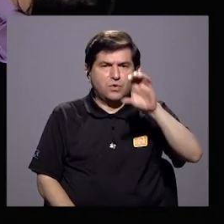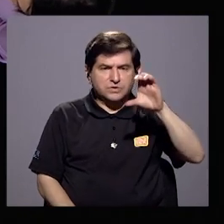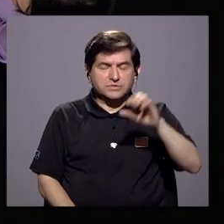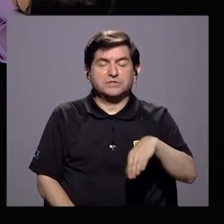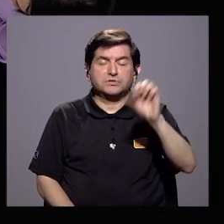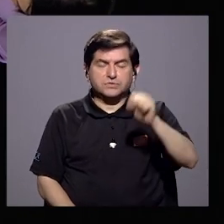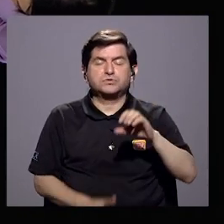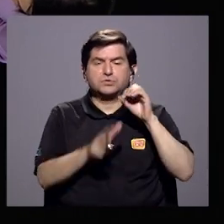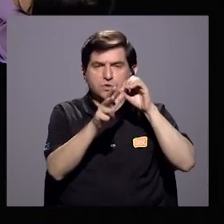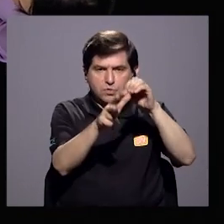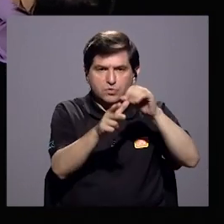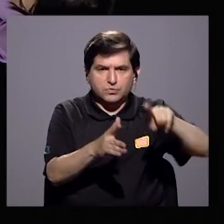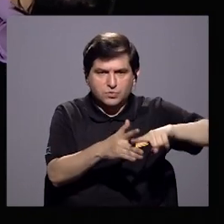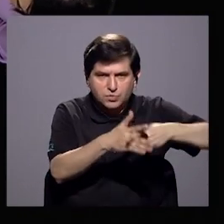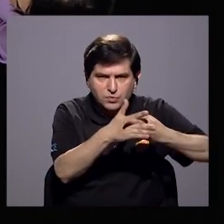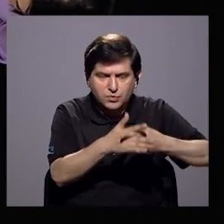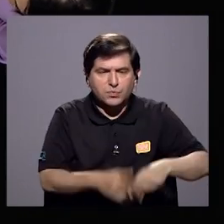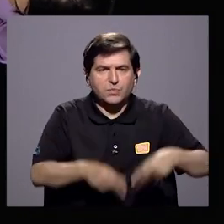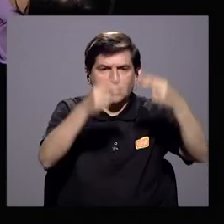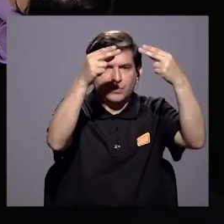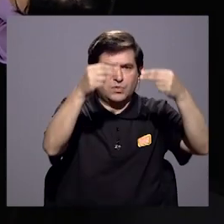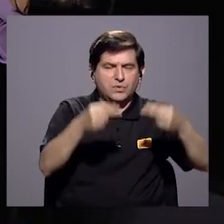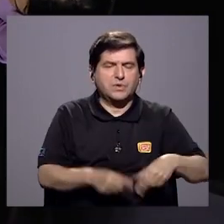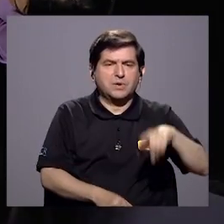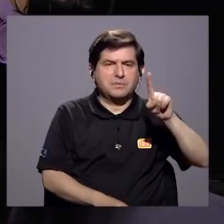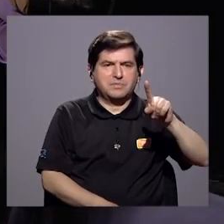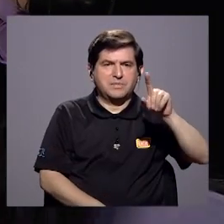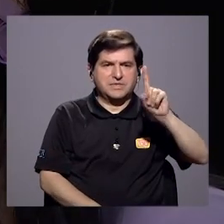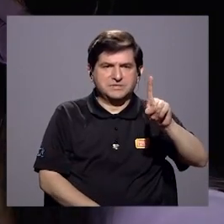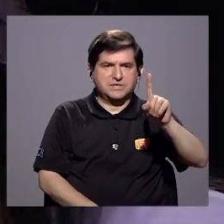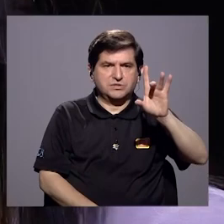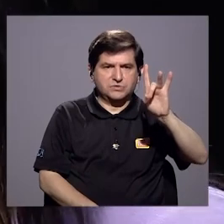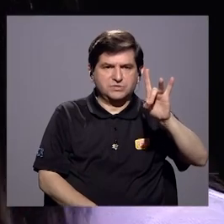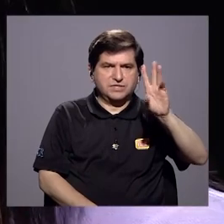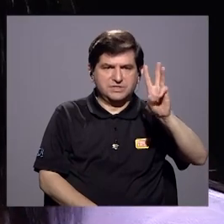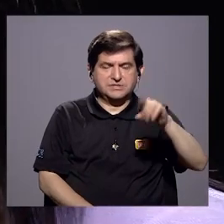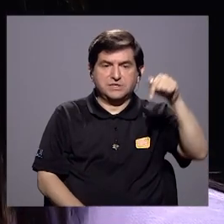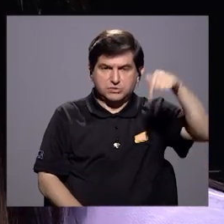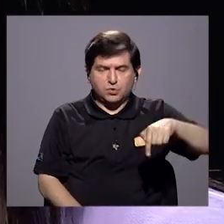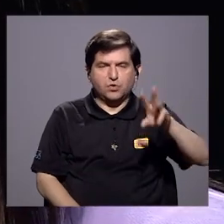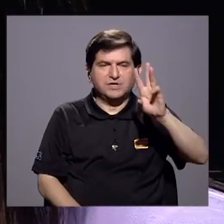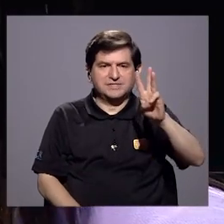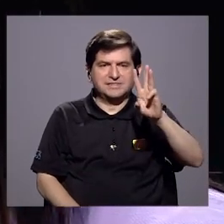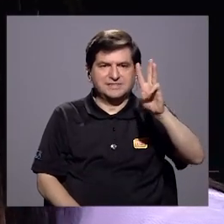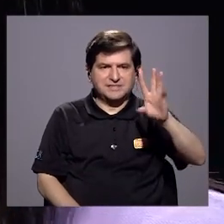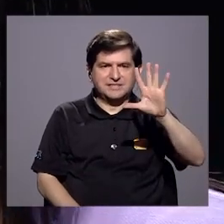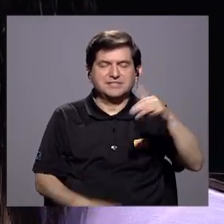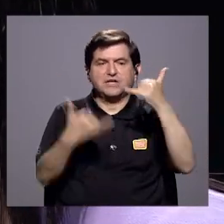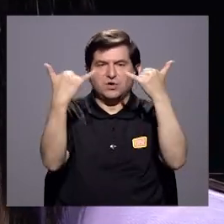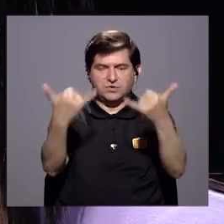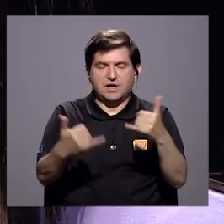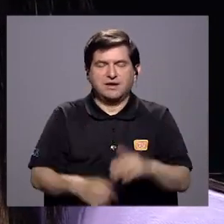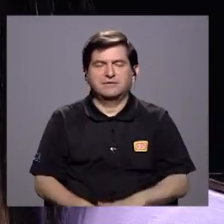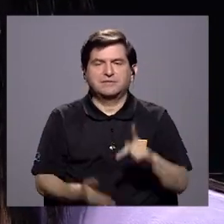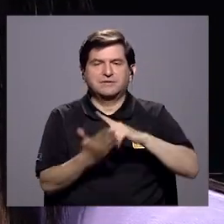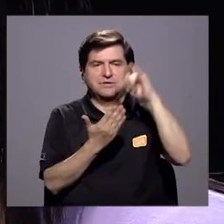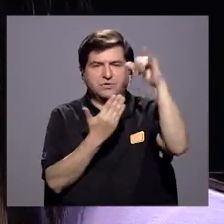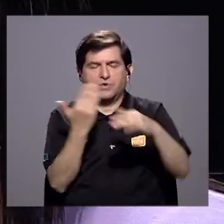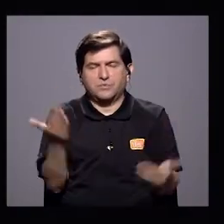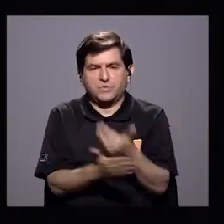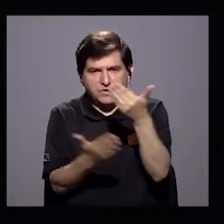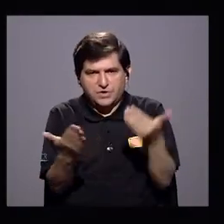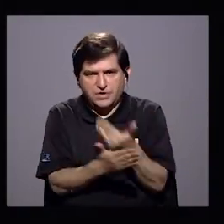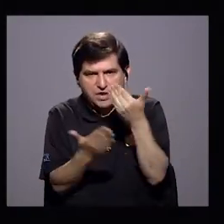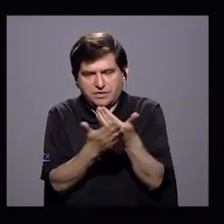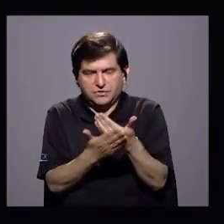octubre con una planilla, 1.186 personas. A hoy son 665 ya, con el proyecto de modernización